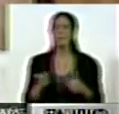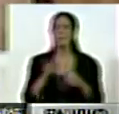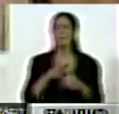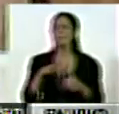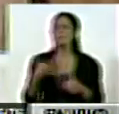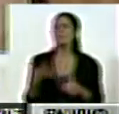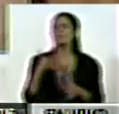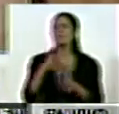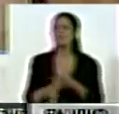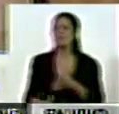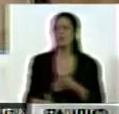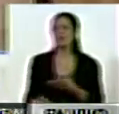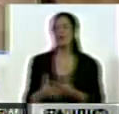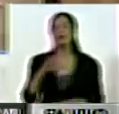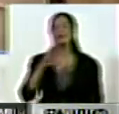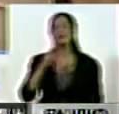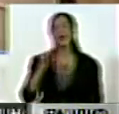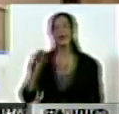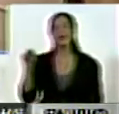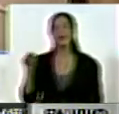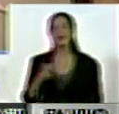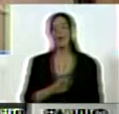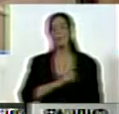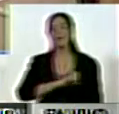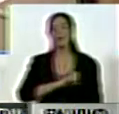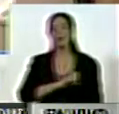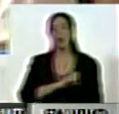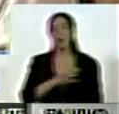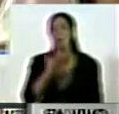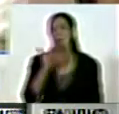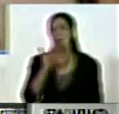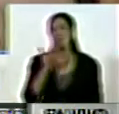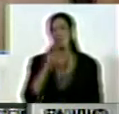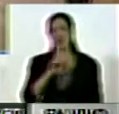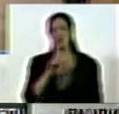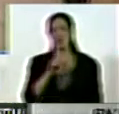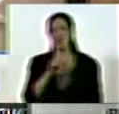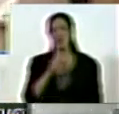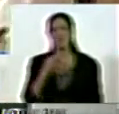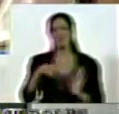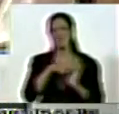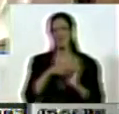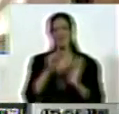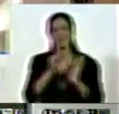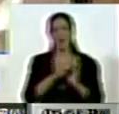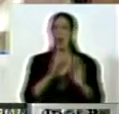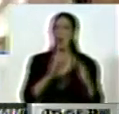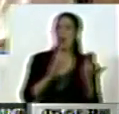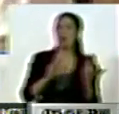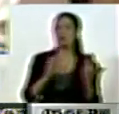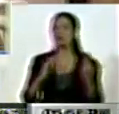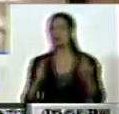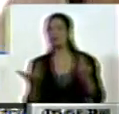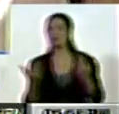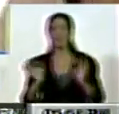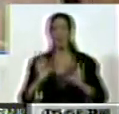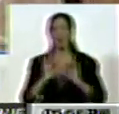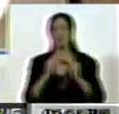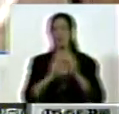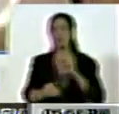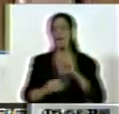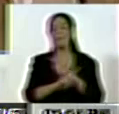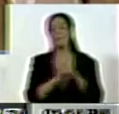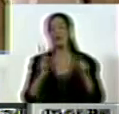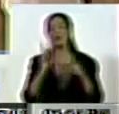podría suceder con CNN en español si no rectifican y no transmiten la otra cara de la moneda y también